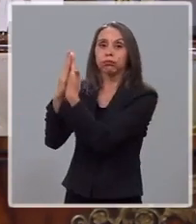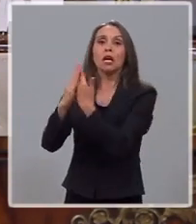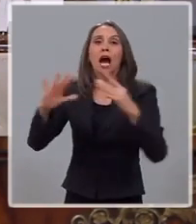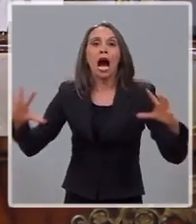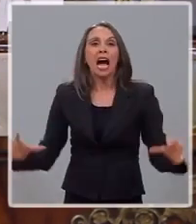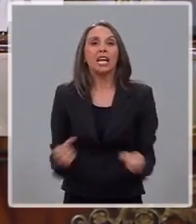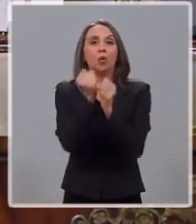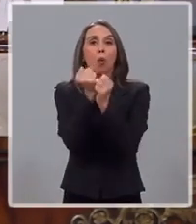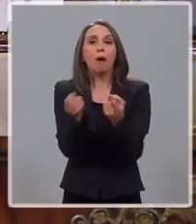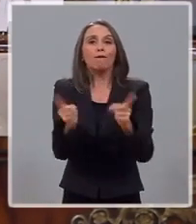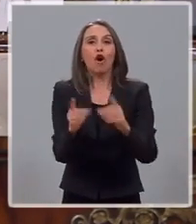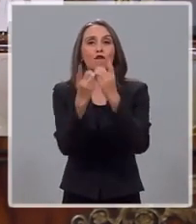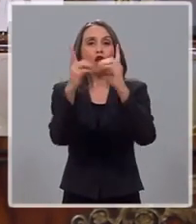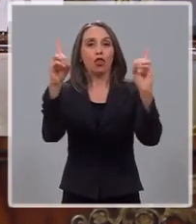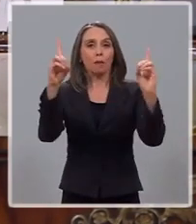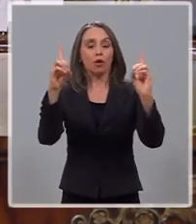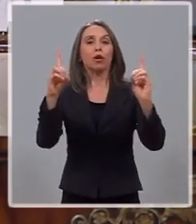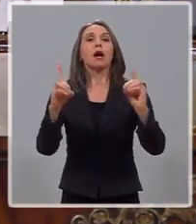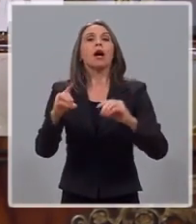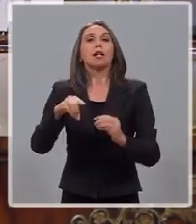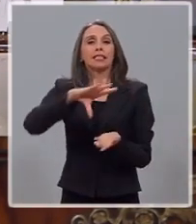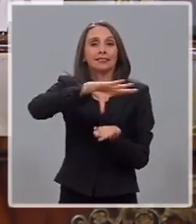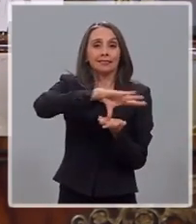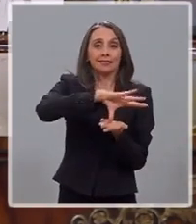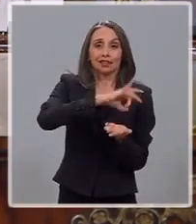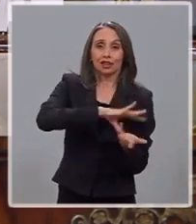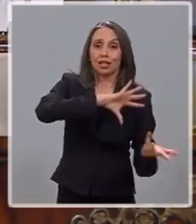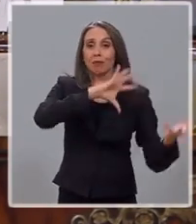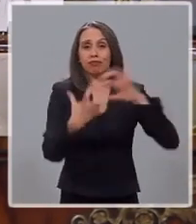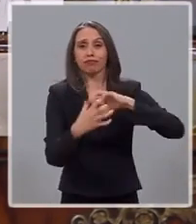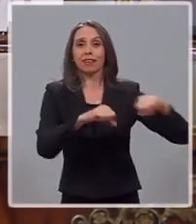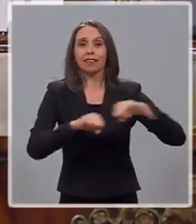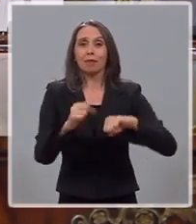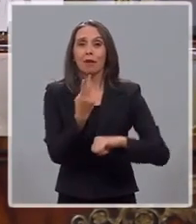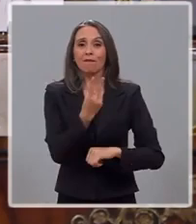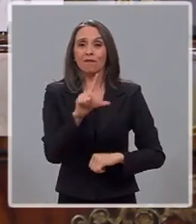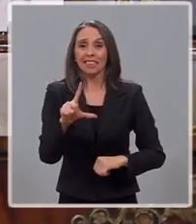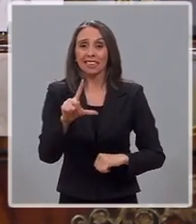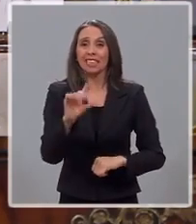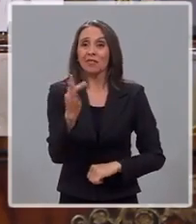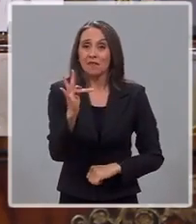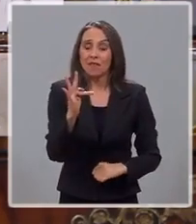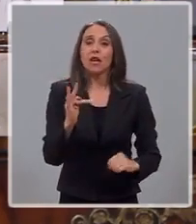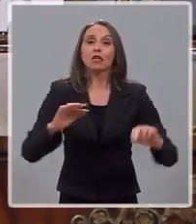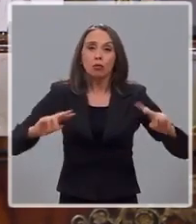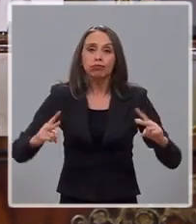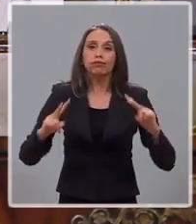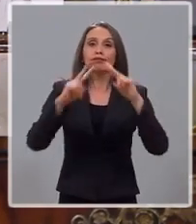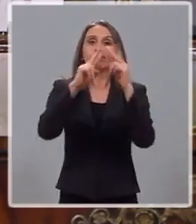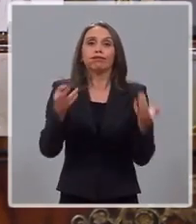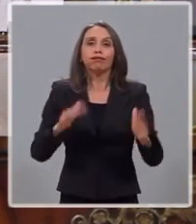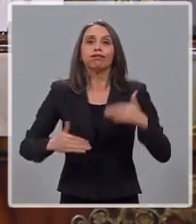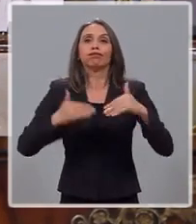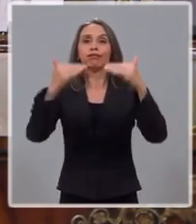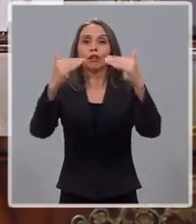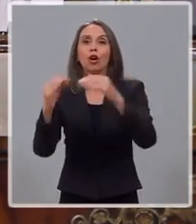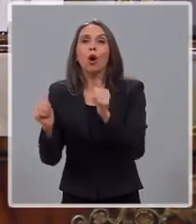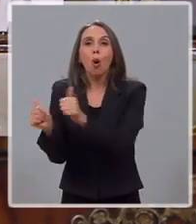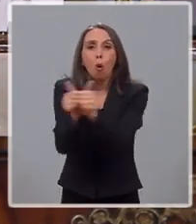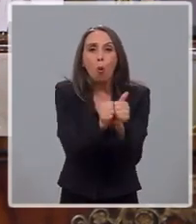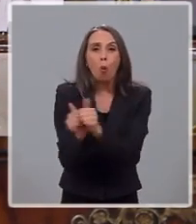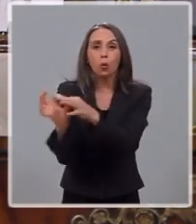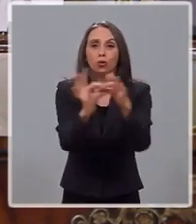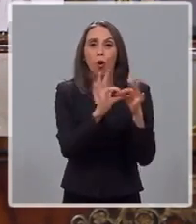democracia así reconstruimos nuestro país después del terremoto del 27f y así juntos y unidos vamos a